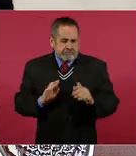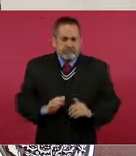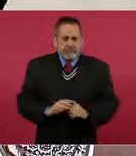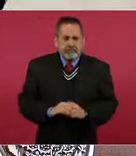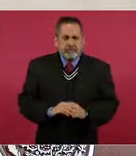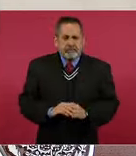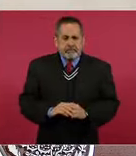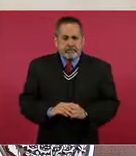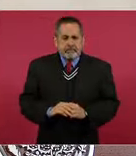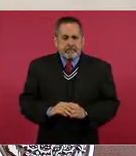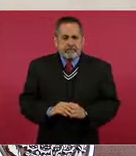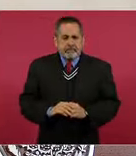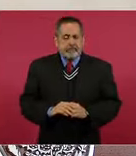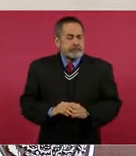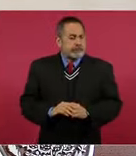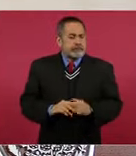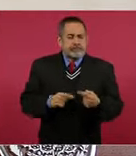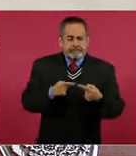entre oposición